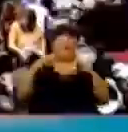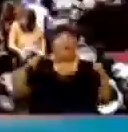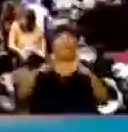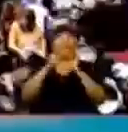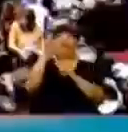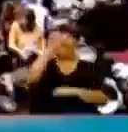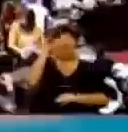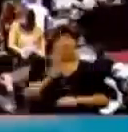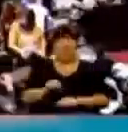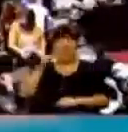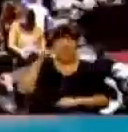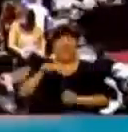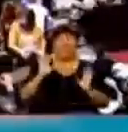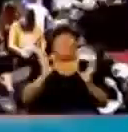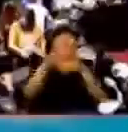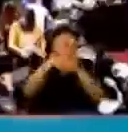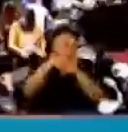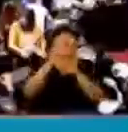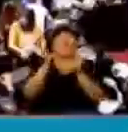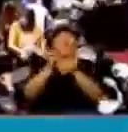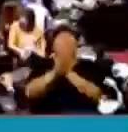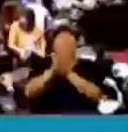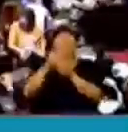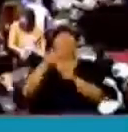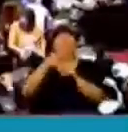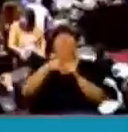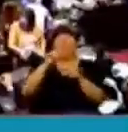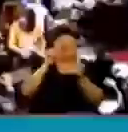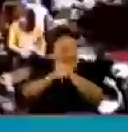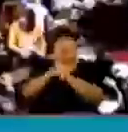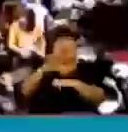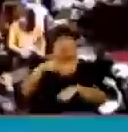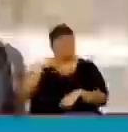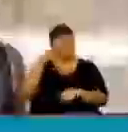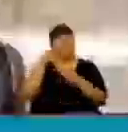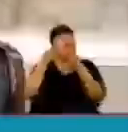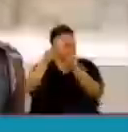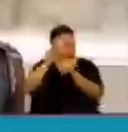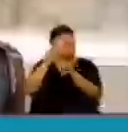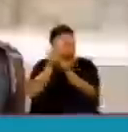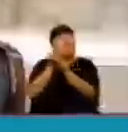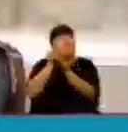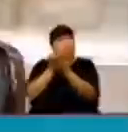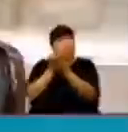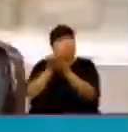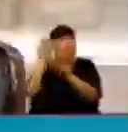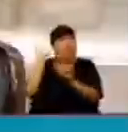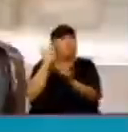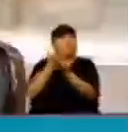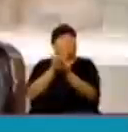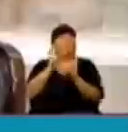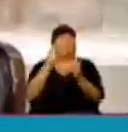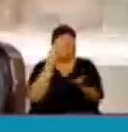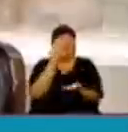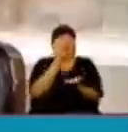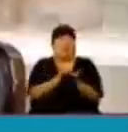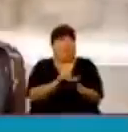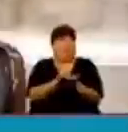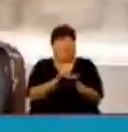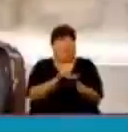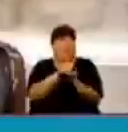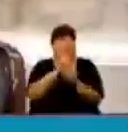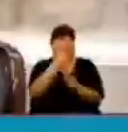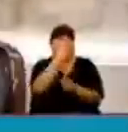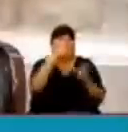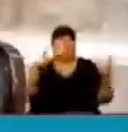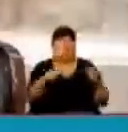economía, porque no lo está pidiendo. Acordémonos que años atrás, con mucha prosopopea de contar que bueno,